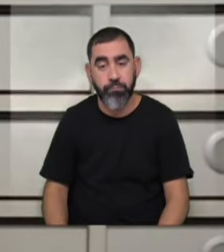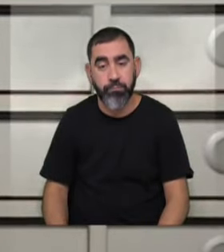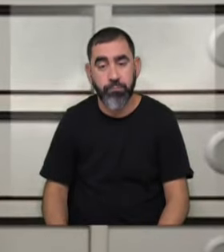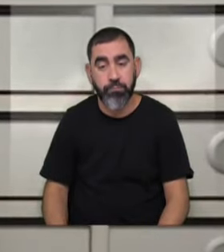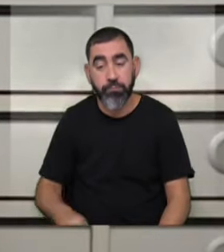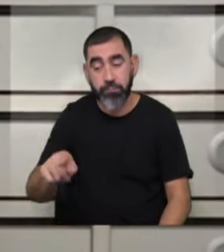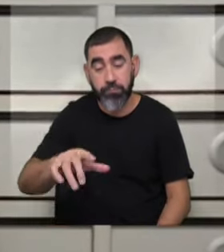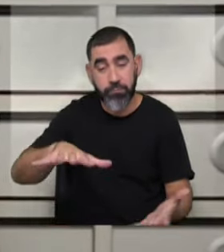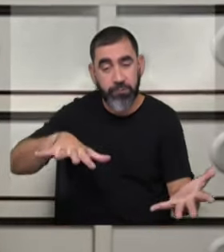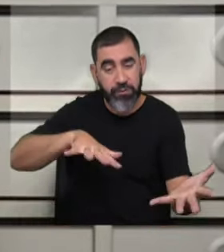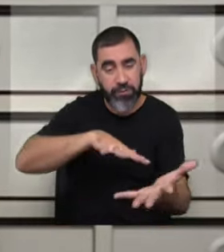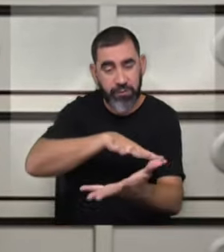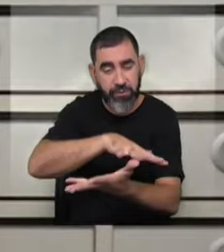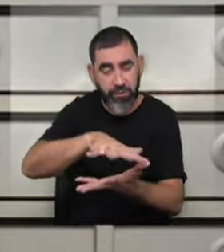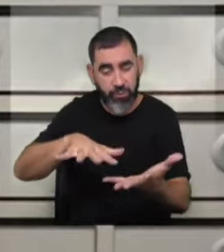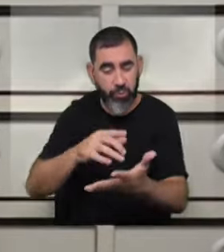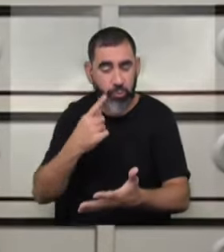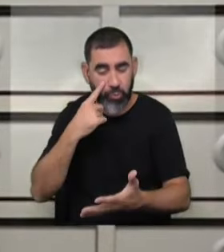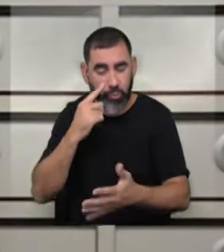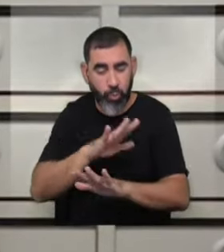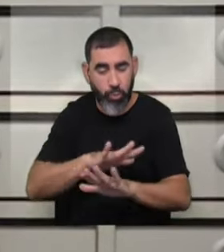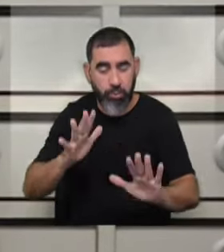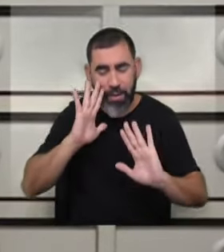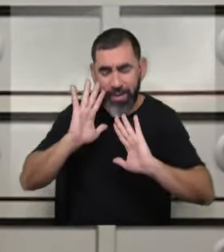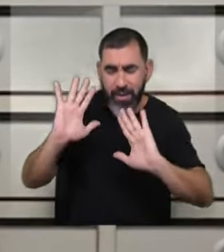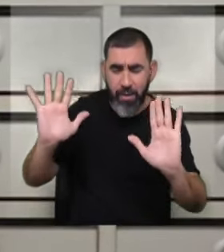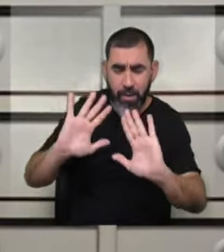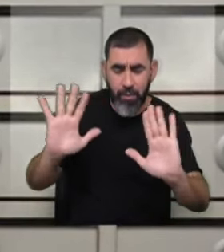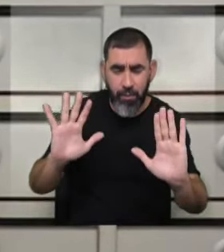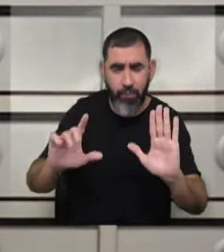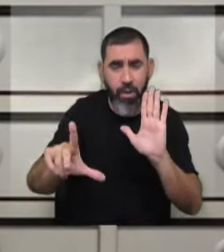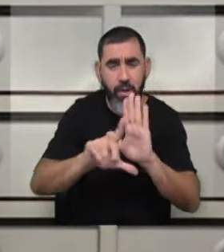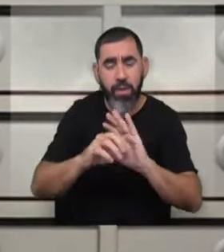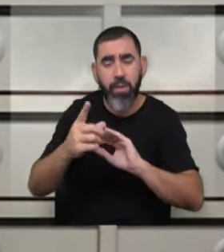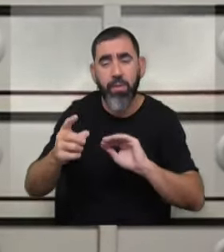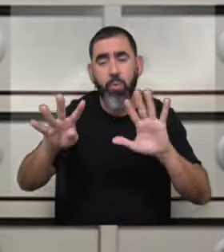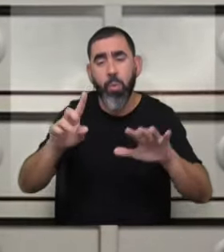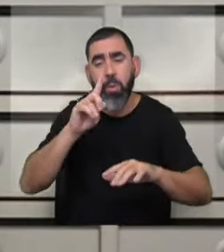Esta situación, que es pública, que todos conocen, no tiene nada que ver con la ley